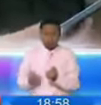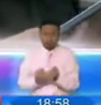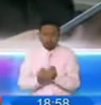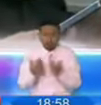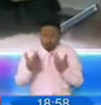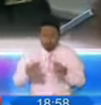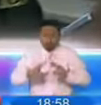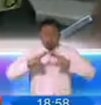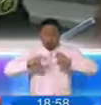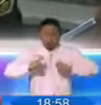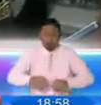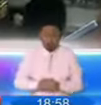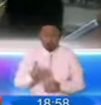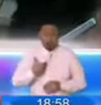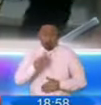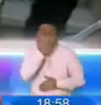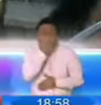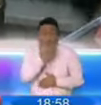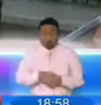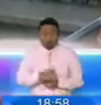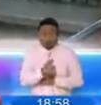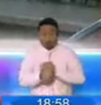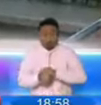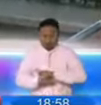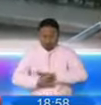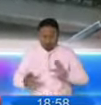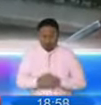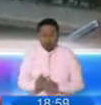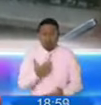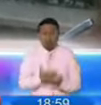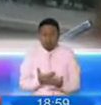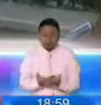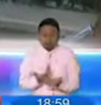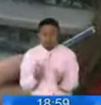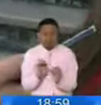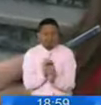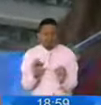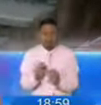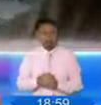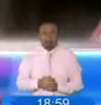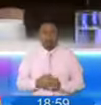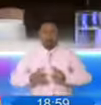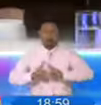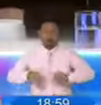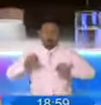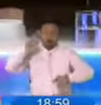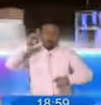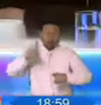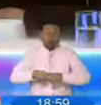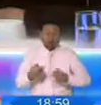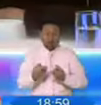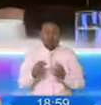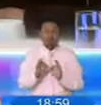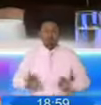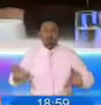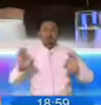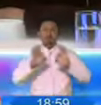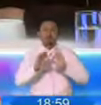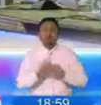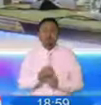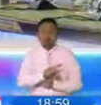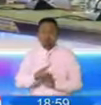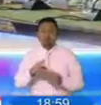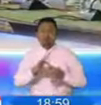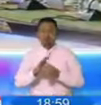las investigaciones porque no tiene nada que ocultar y hasta ahora no hay una sola prueba en firme. Pero en lo que sí coincidieron es que lo importante ahora es fortalecer